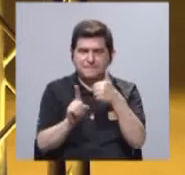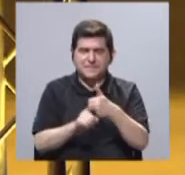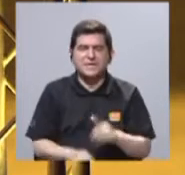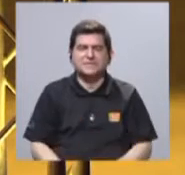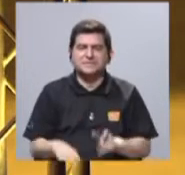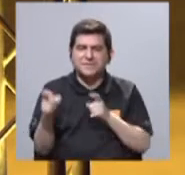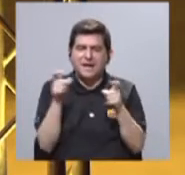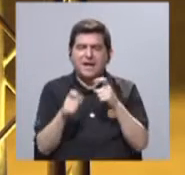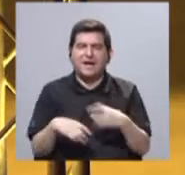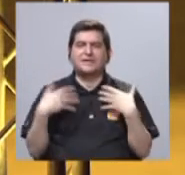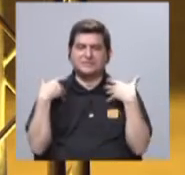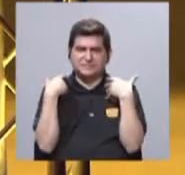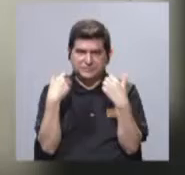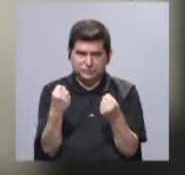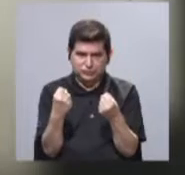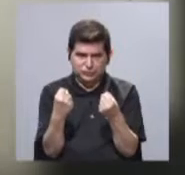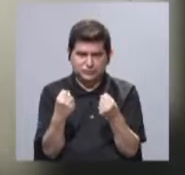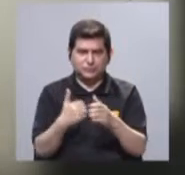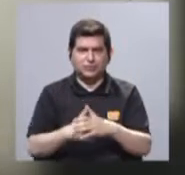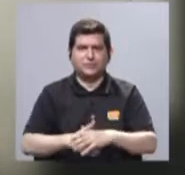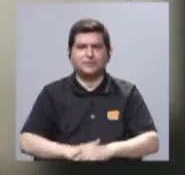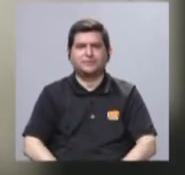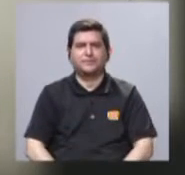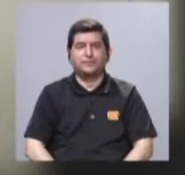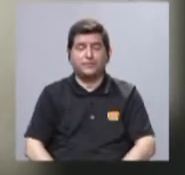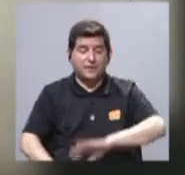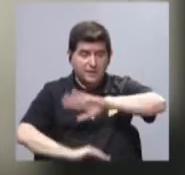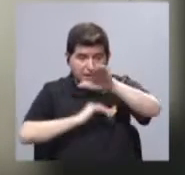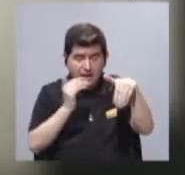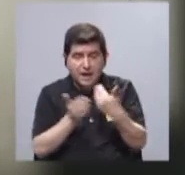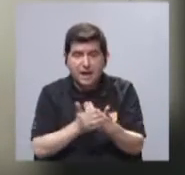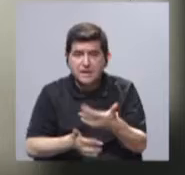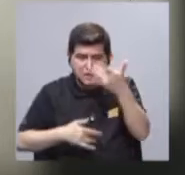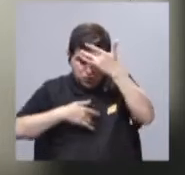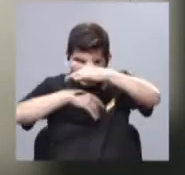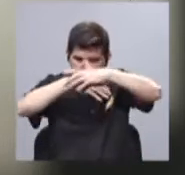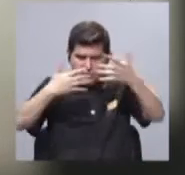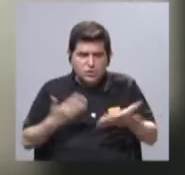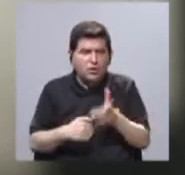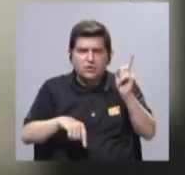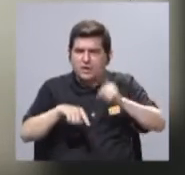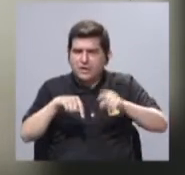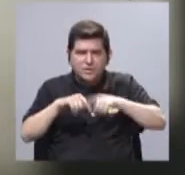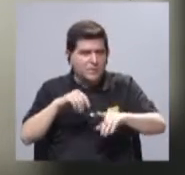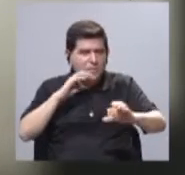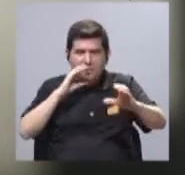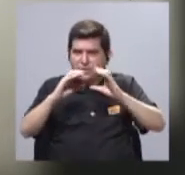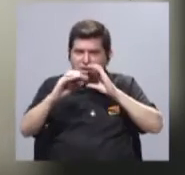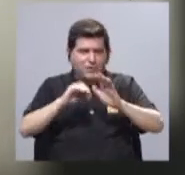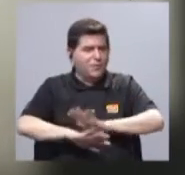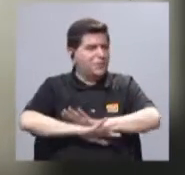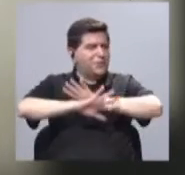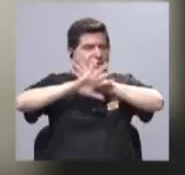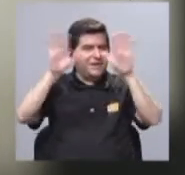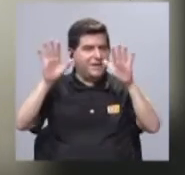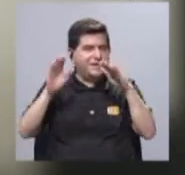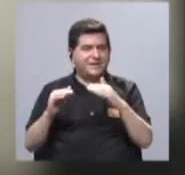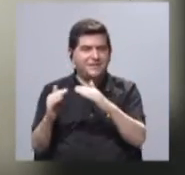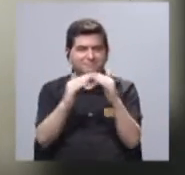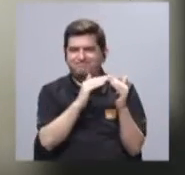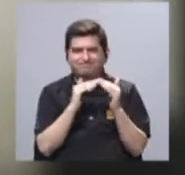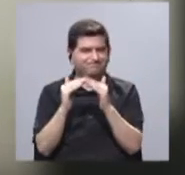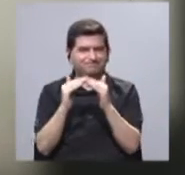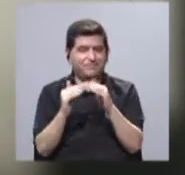administraciones sanitarias que durante toda la pandemia no hemos sido capaces de transmitir mensajes claros ni a la